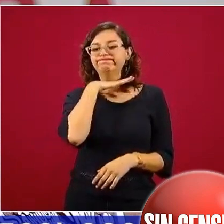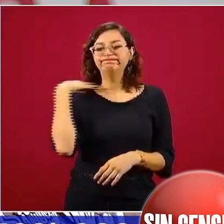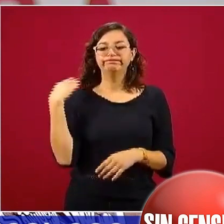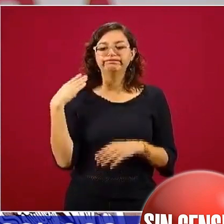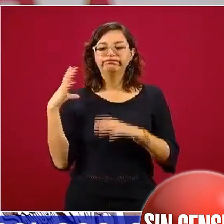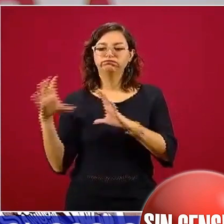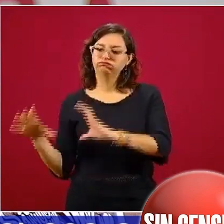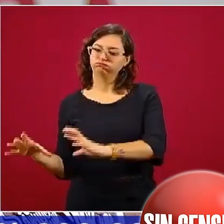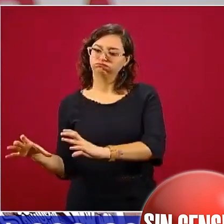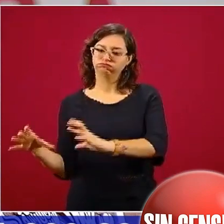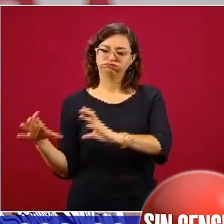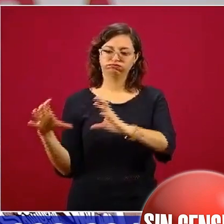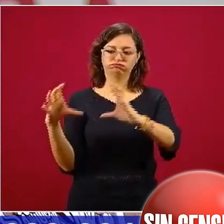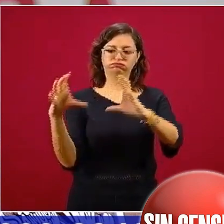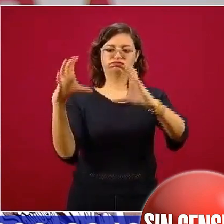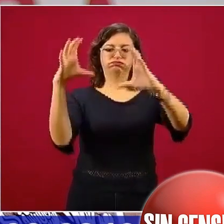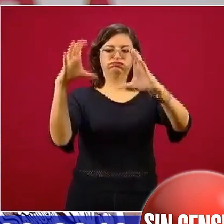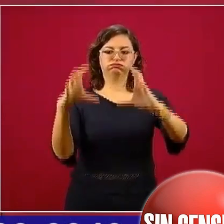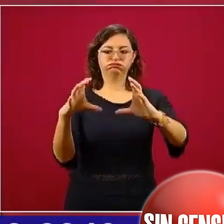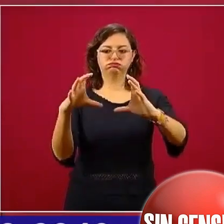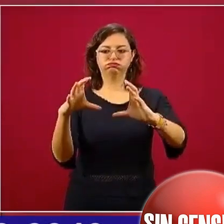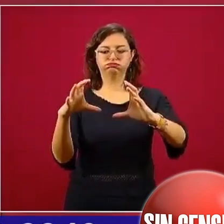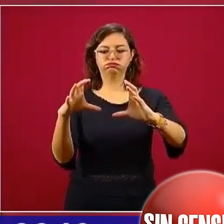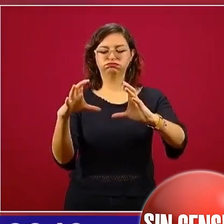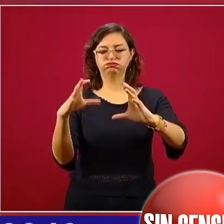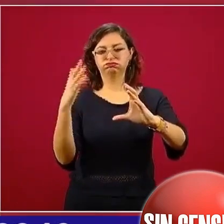exhiben durante